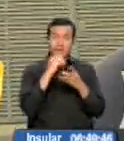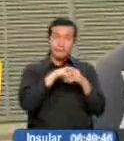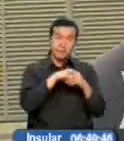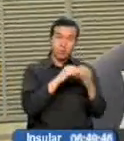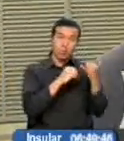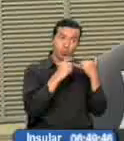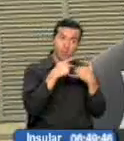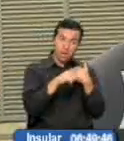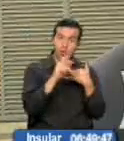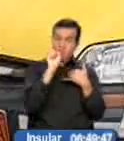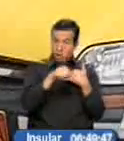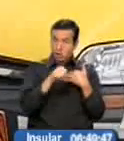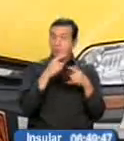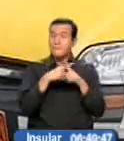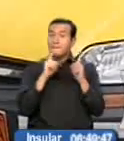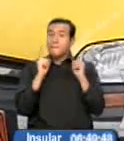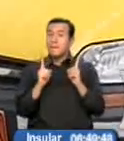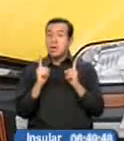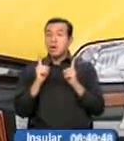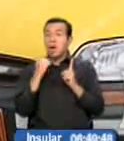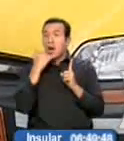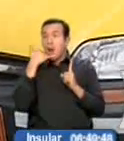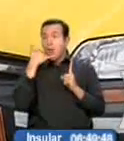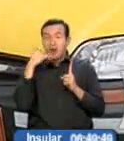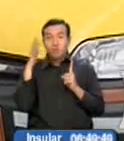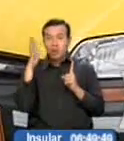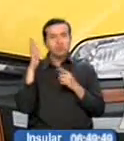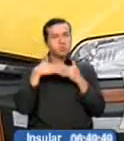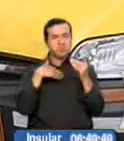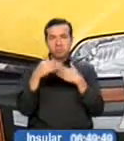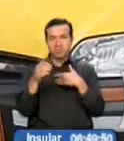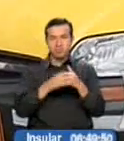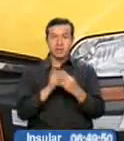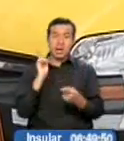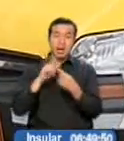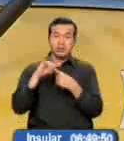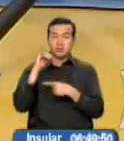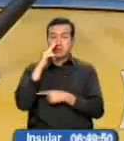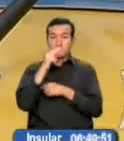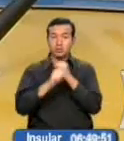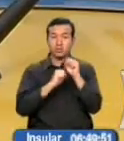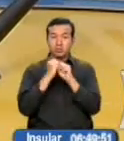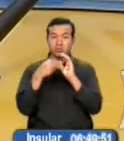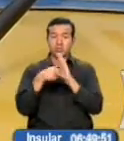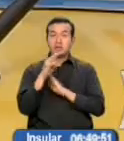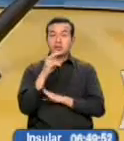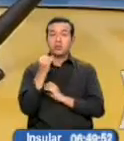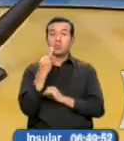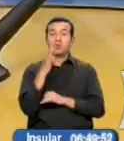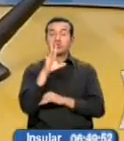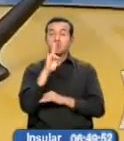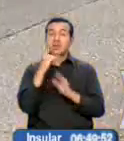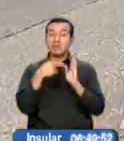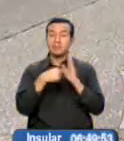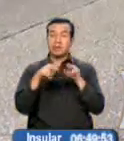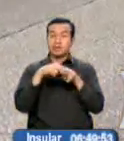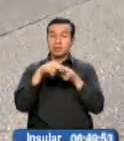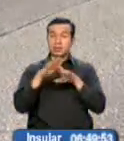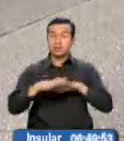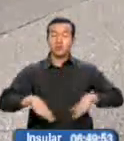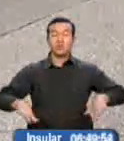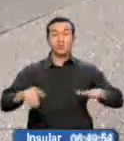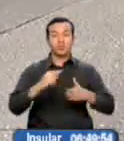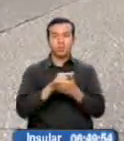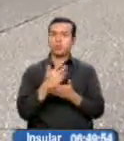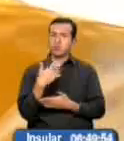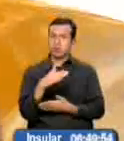un pago con este medio de pago. La meta, hasta finalizar junio de 2017, es llegar a 7.000 unidades en la provincia del Guayas